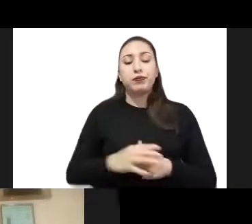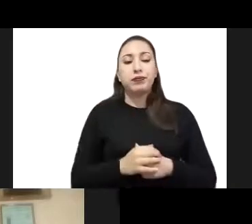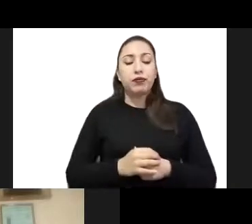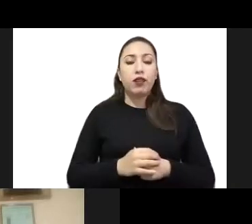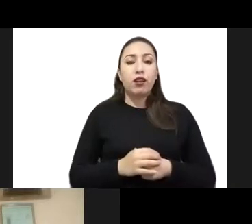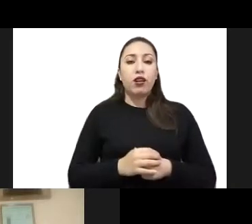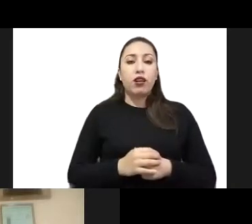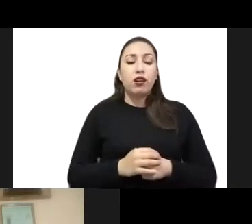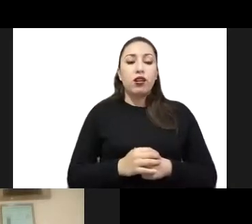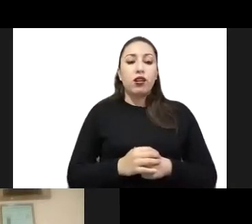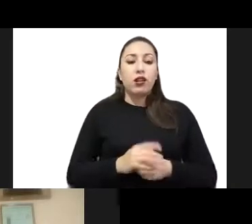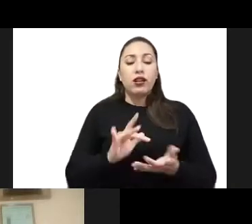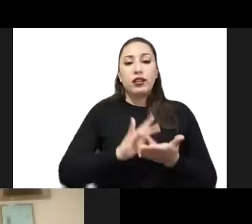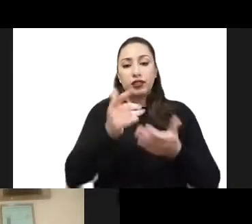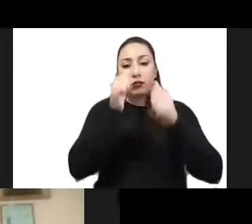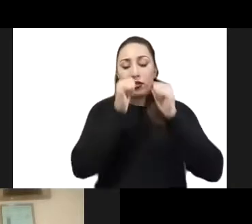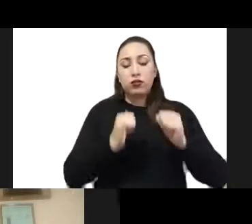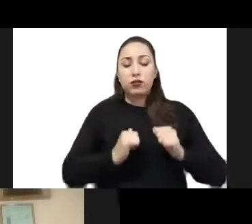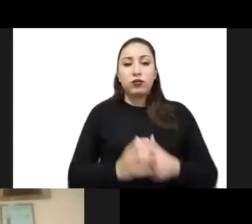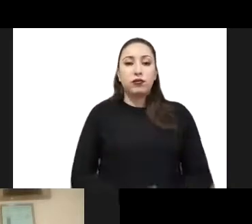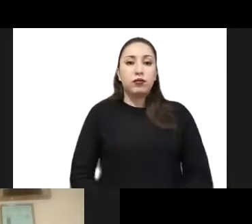muchas gracias.